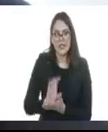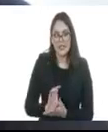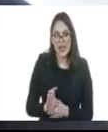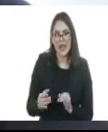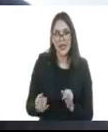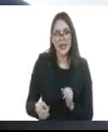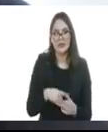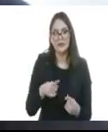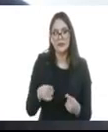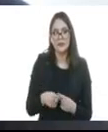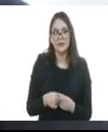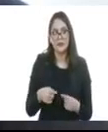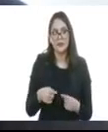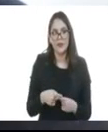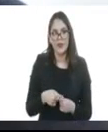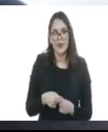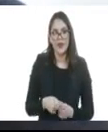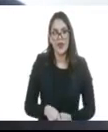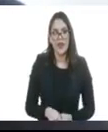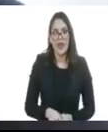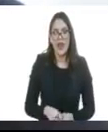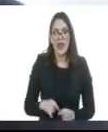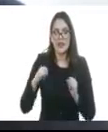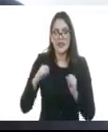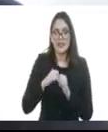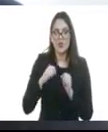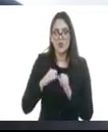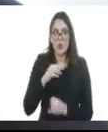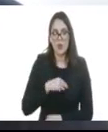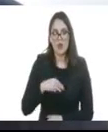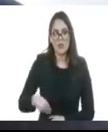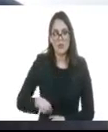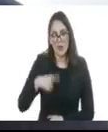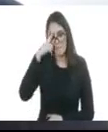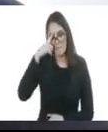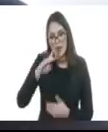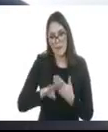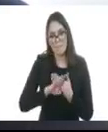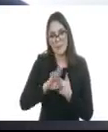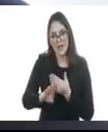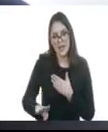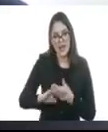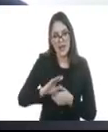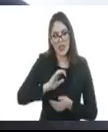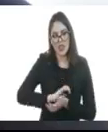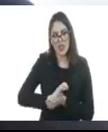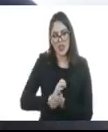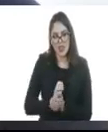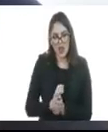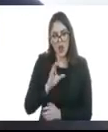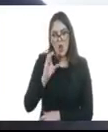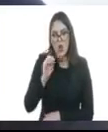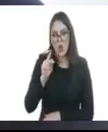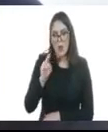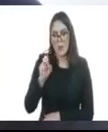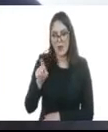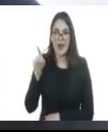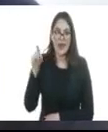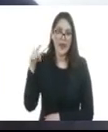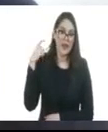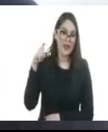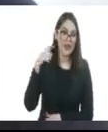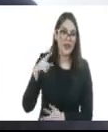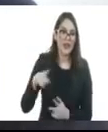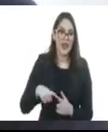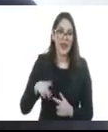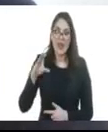el Instituto Municipal para Prevenir y Eliminar la Discriminación, INMUPRED, de Querétaro, la Cátedra UNESCO Igualdad y